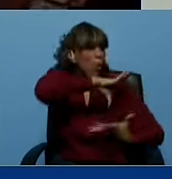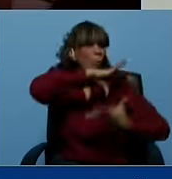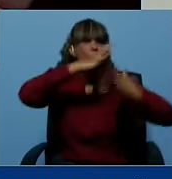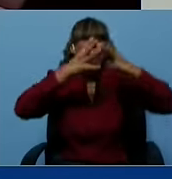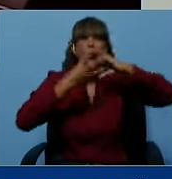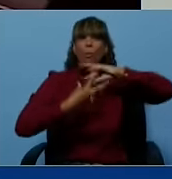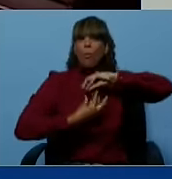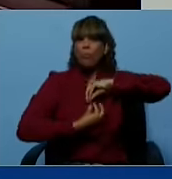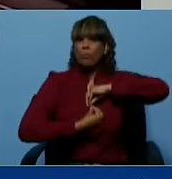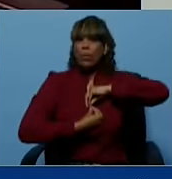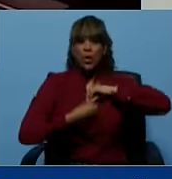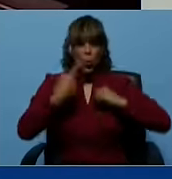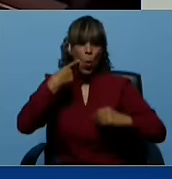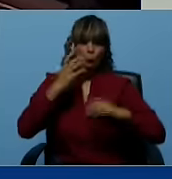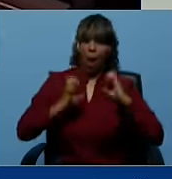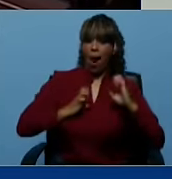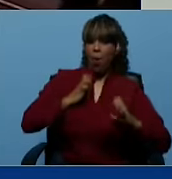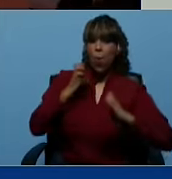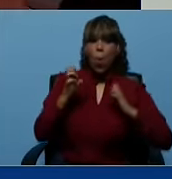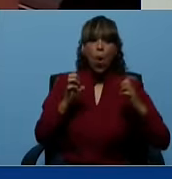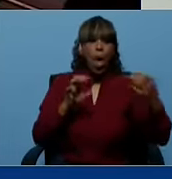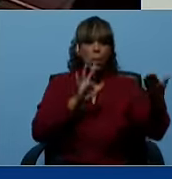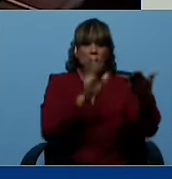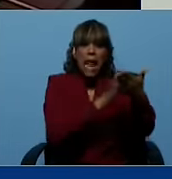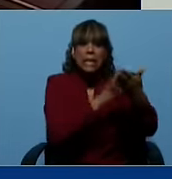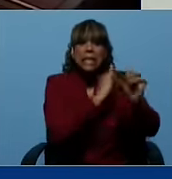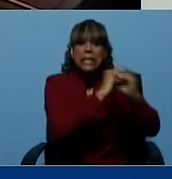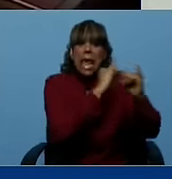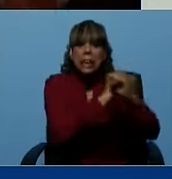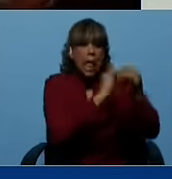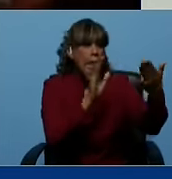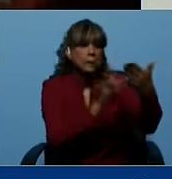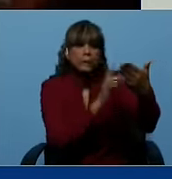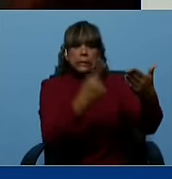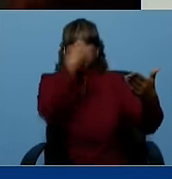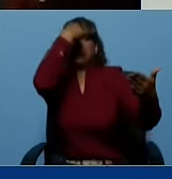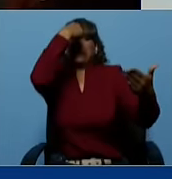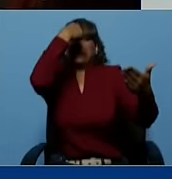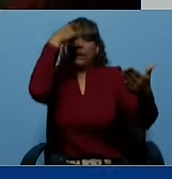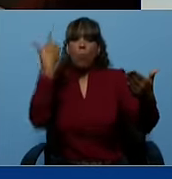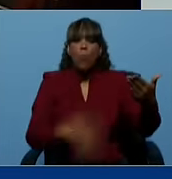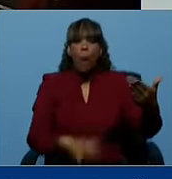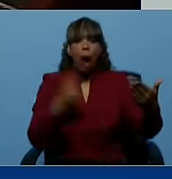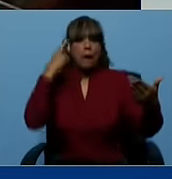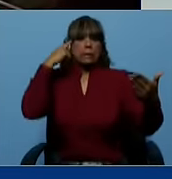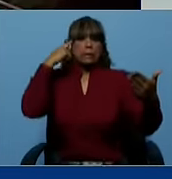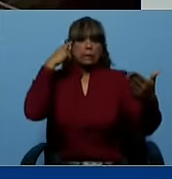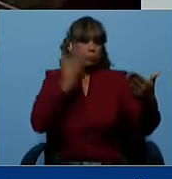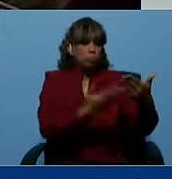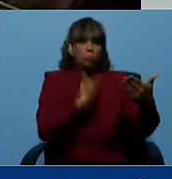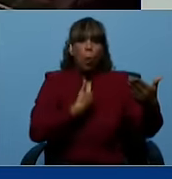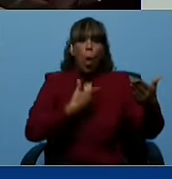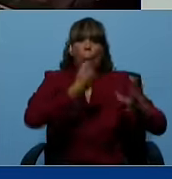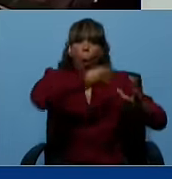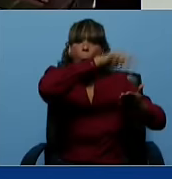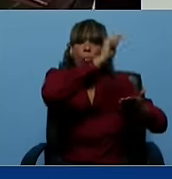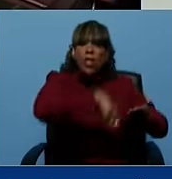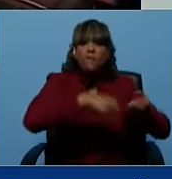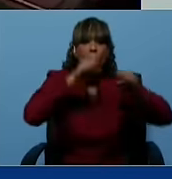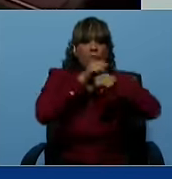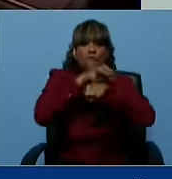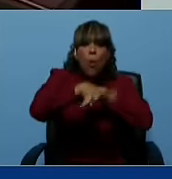las emociones que manipulan en las redes. ¿Ah? Fíjense ustedes cómo contrataron a todos los